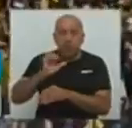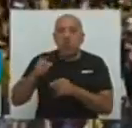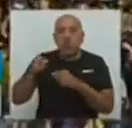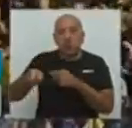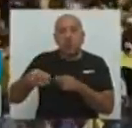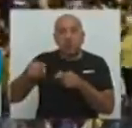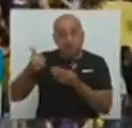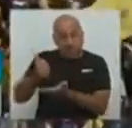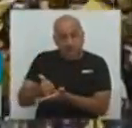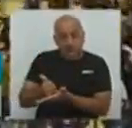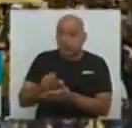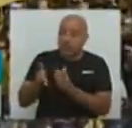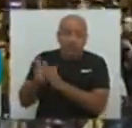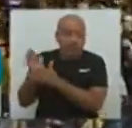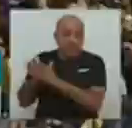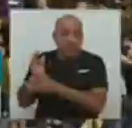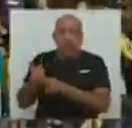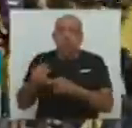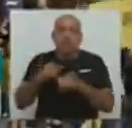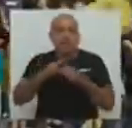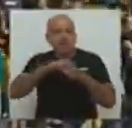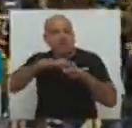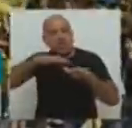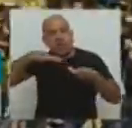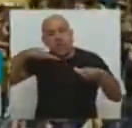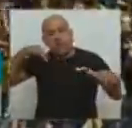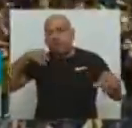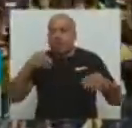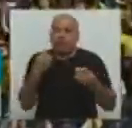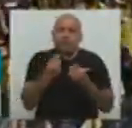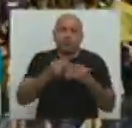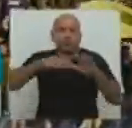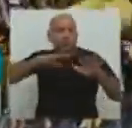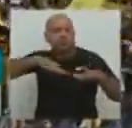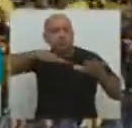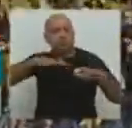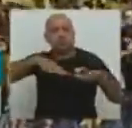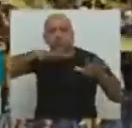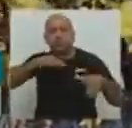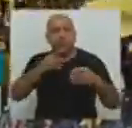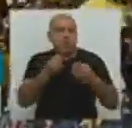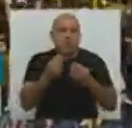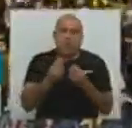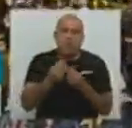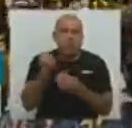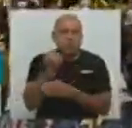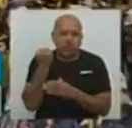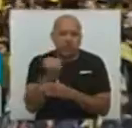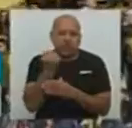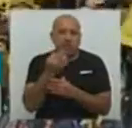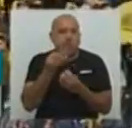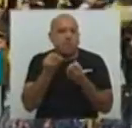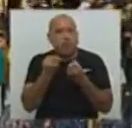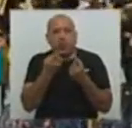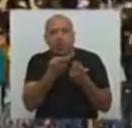ya nuestra gente un agradecimiento enorme la hinchada de peñarol tiene mucho que ver en esta victoria digamos que la